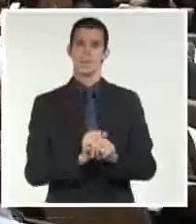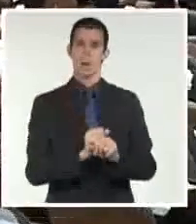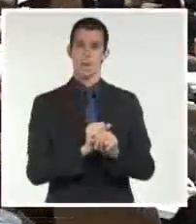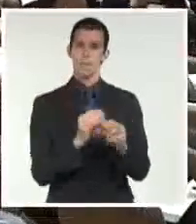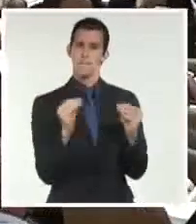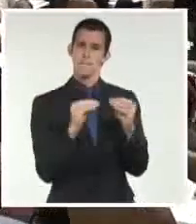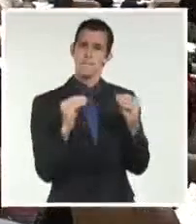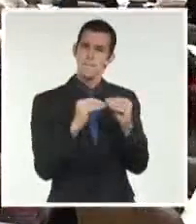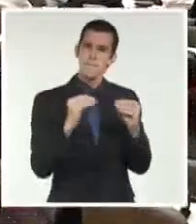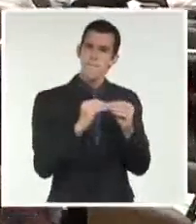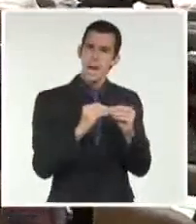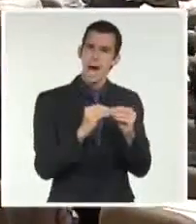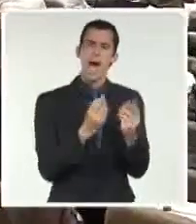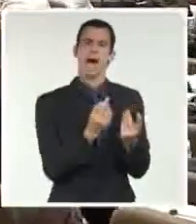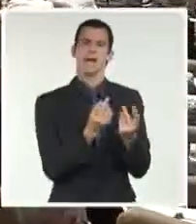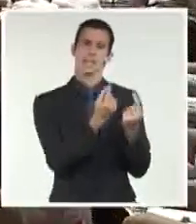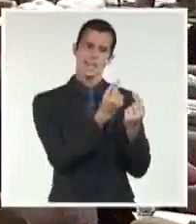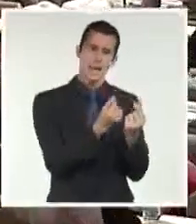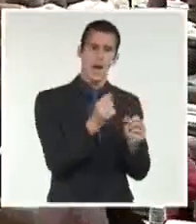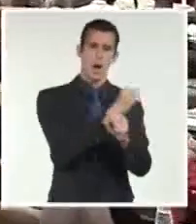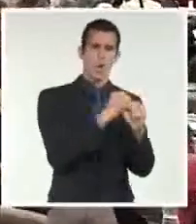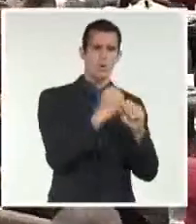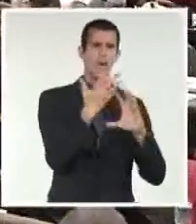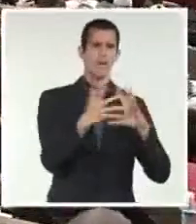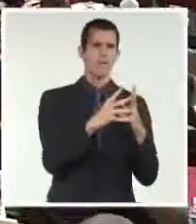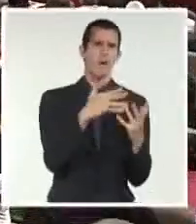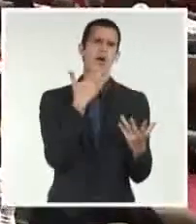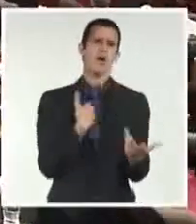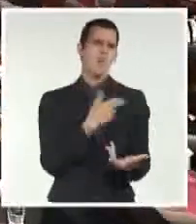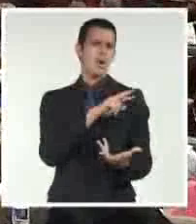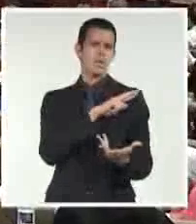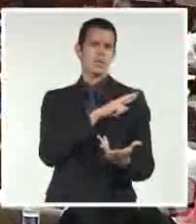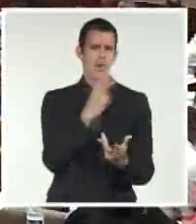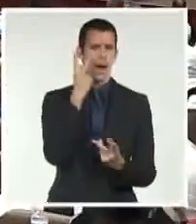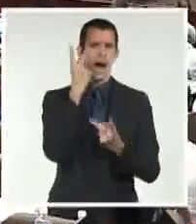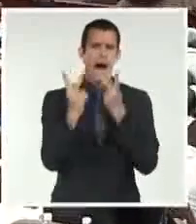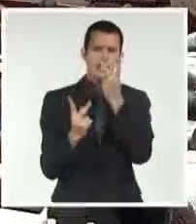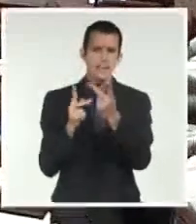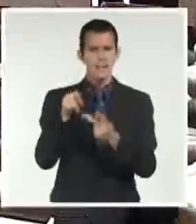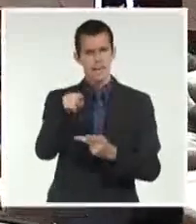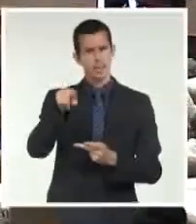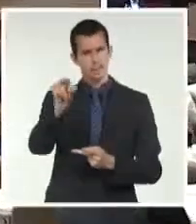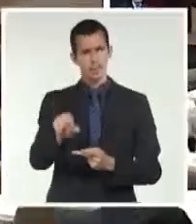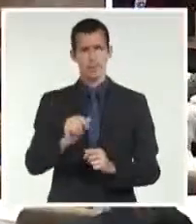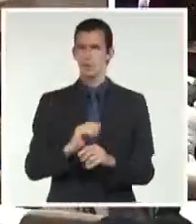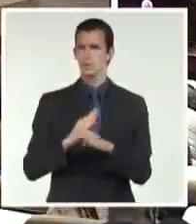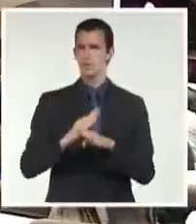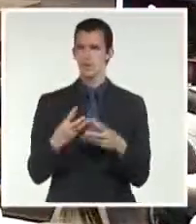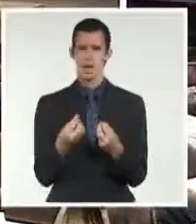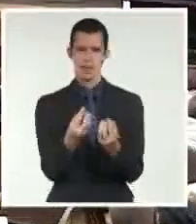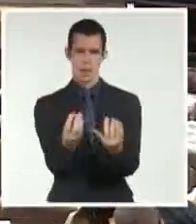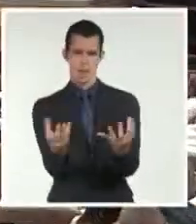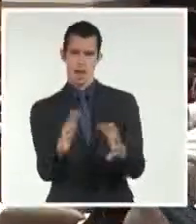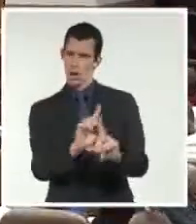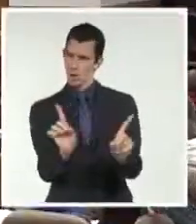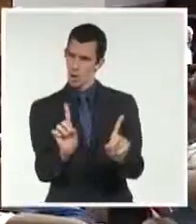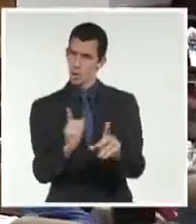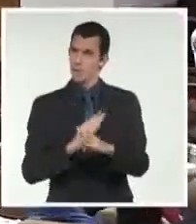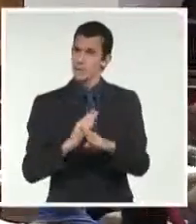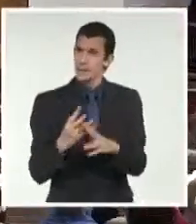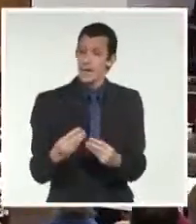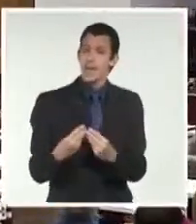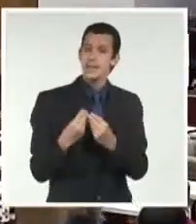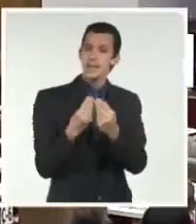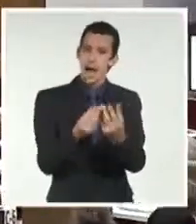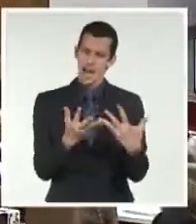justicia, la autonomía y la responsabilidad. No se trata solo de dar, sino de entregar.